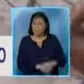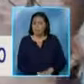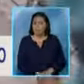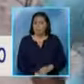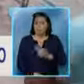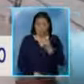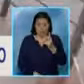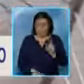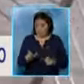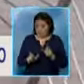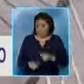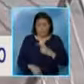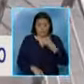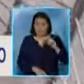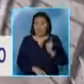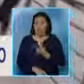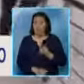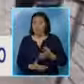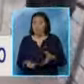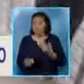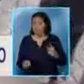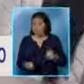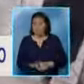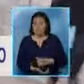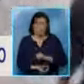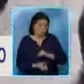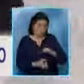Ambos sujetos serán denunciados por el delito contra el